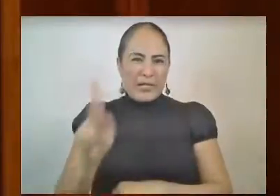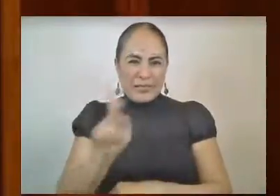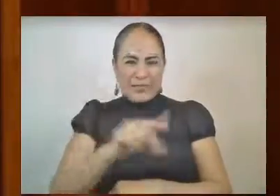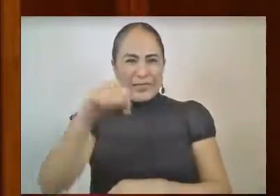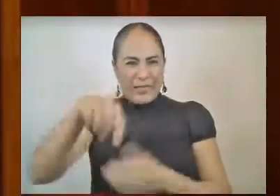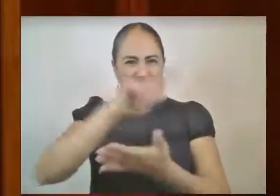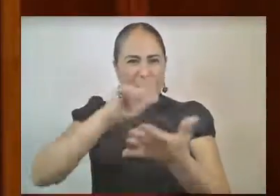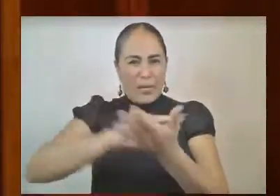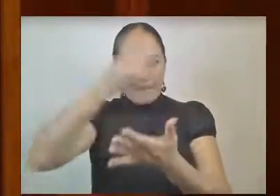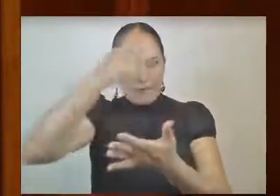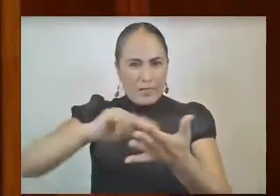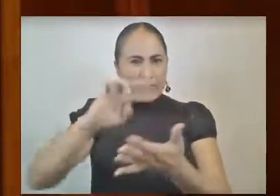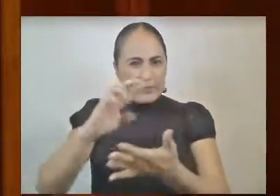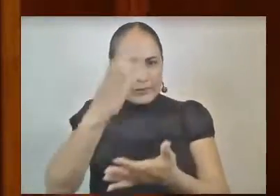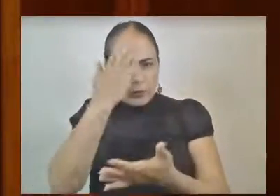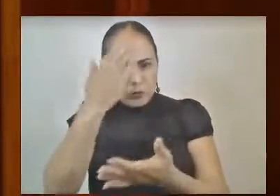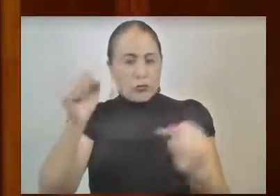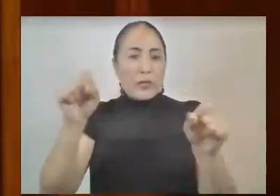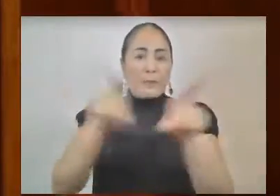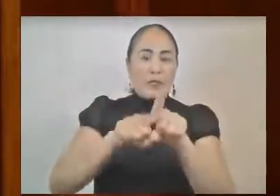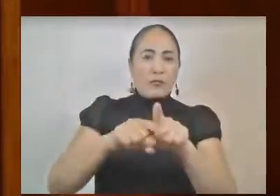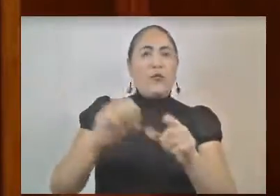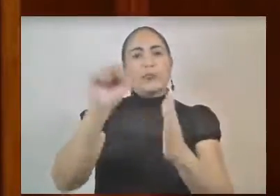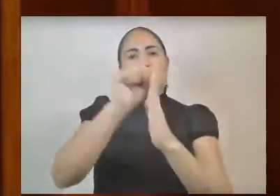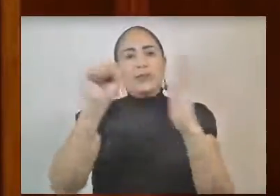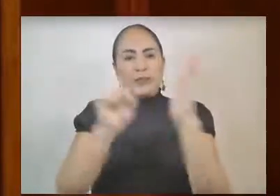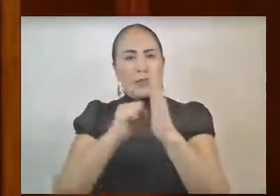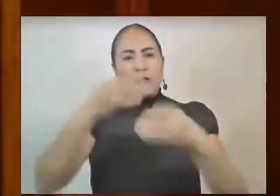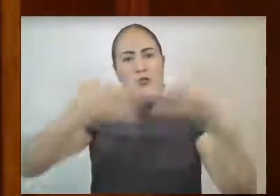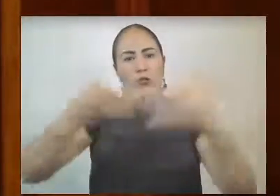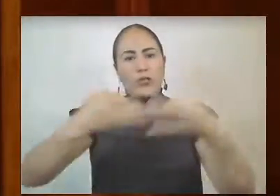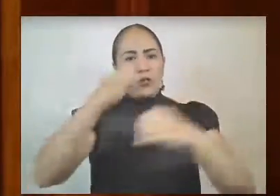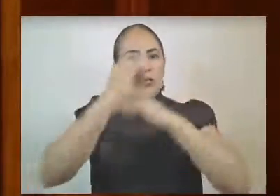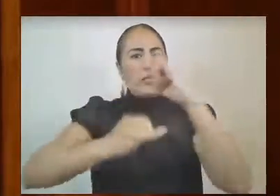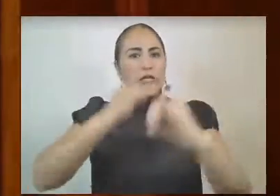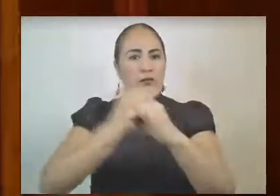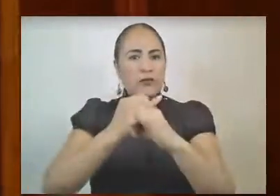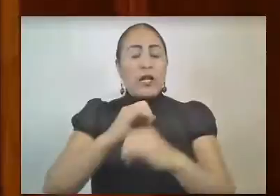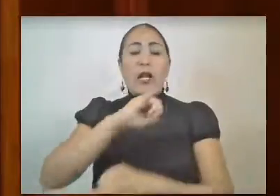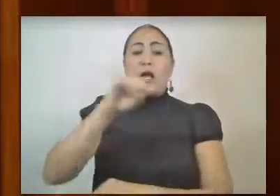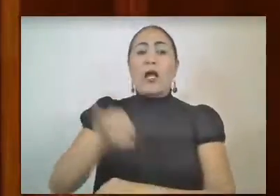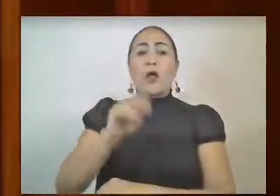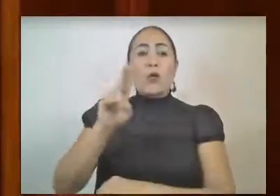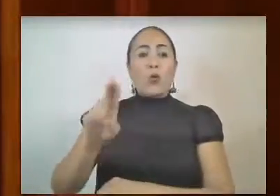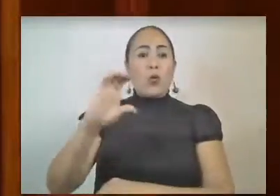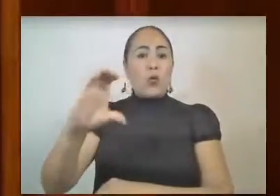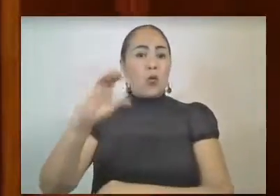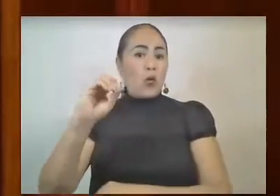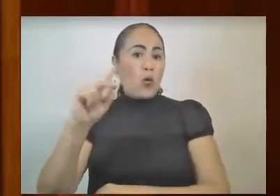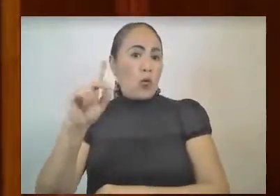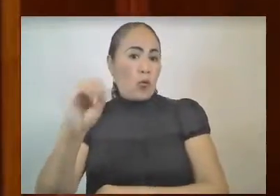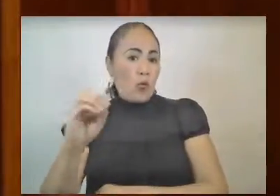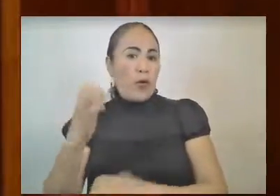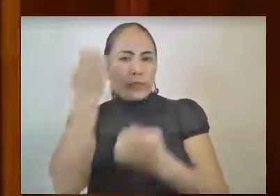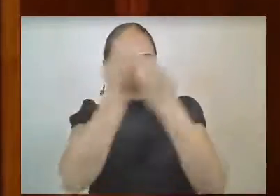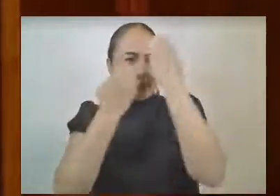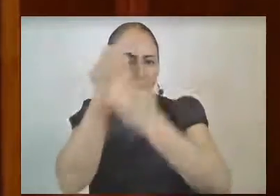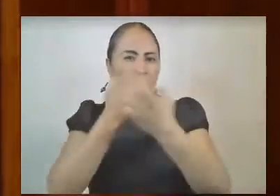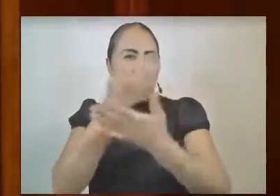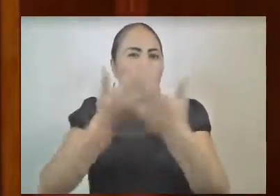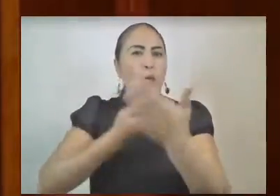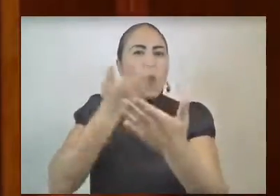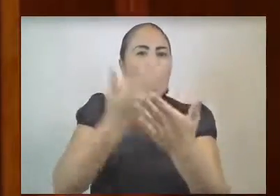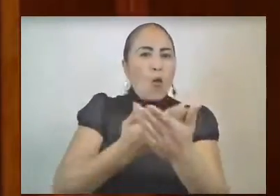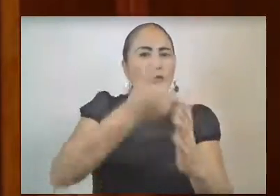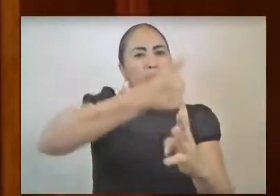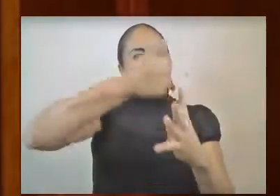los instrumentos jurídicos internacionales, la Junta de Coordinación Política analizó las propuestas, las remitió